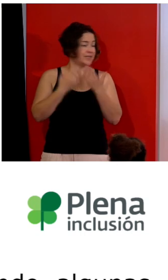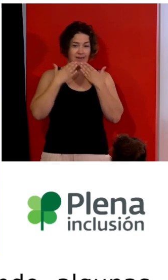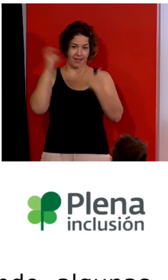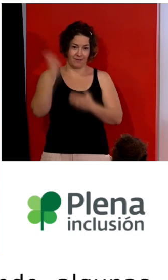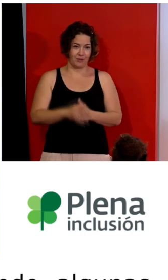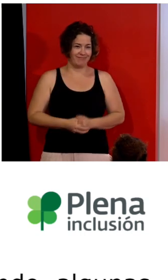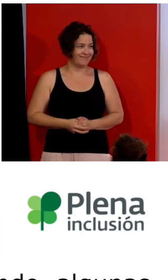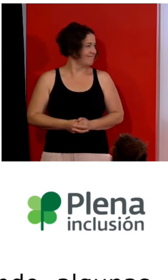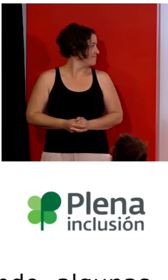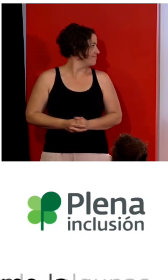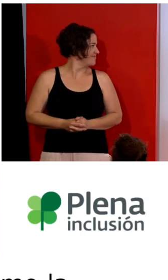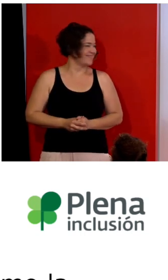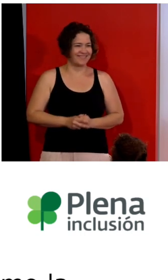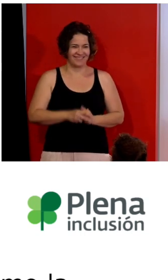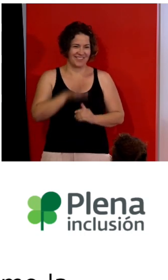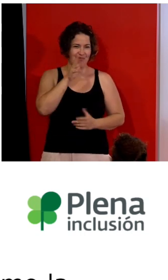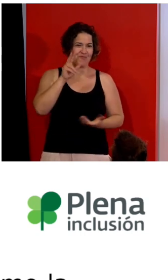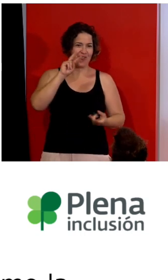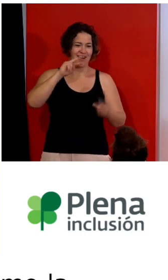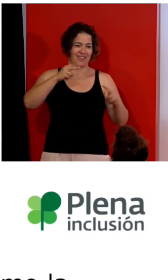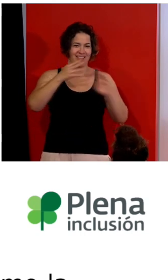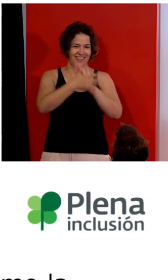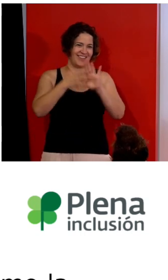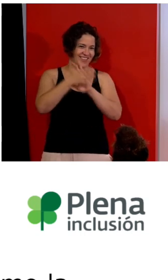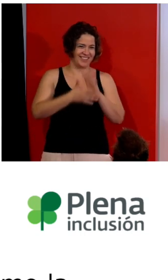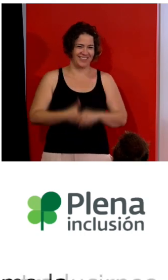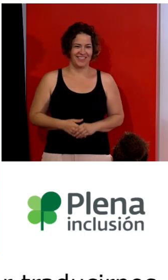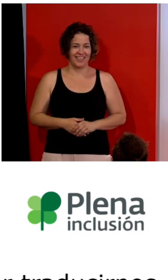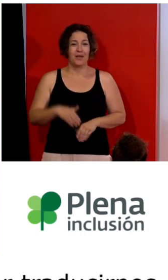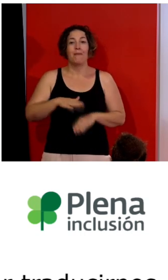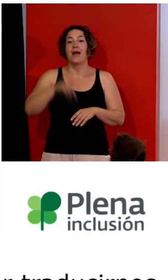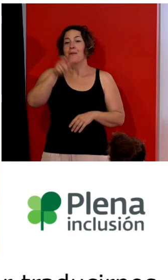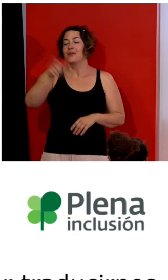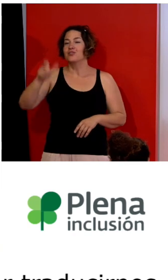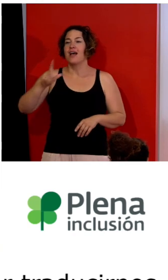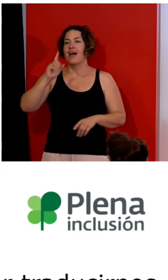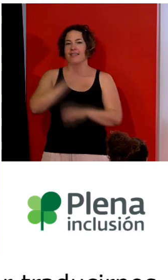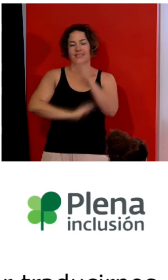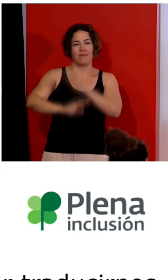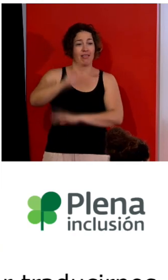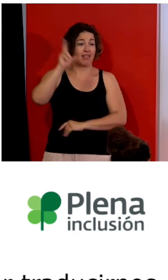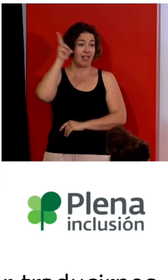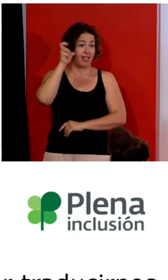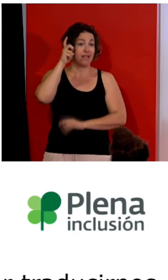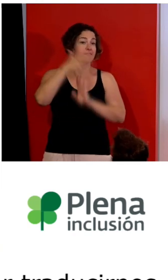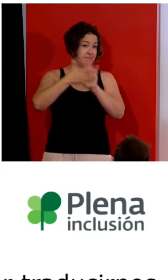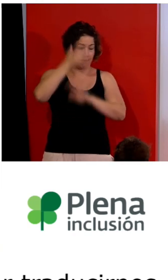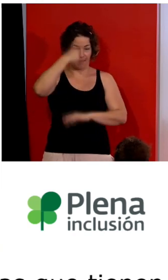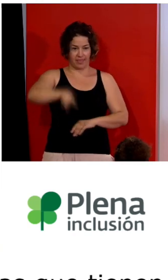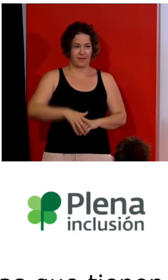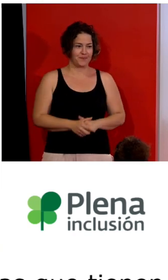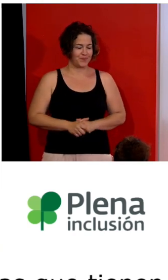aquí, por traducirnos a lengua de signos para esas personas que tienen una discapacidad auditiva asignante y, como